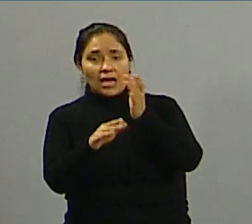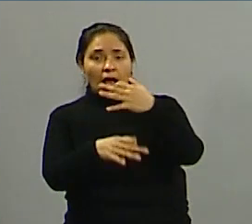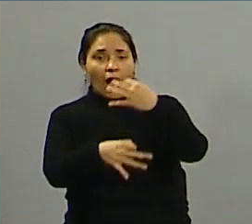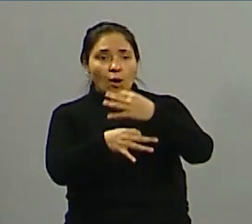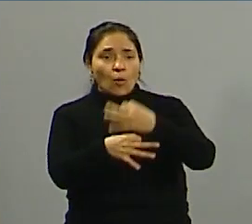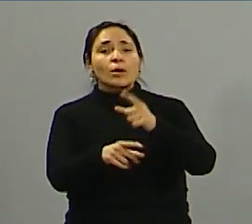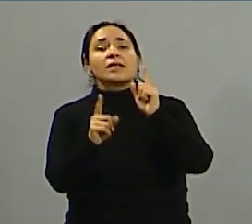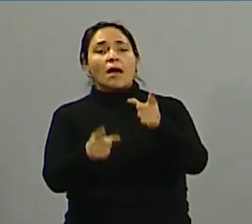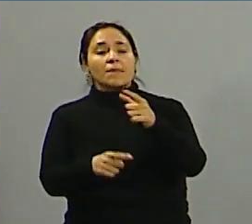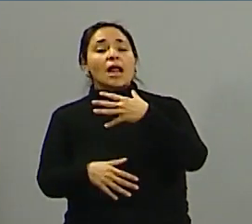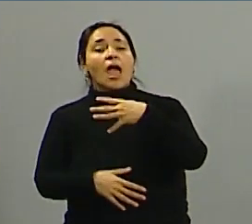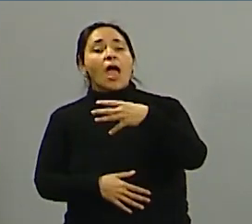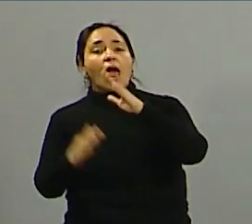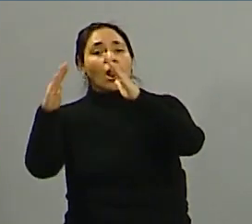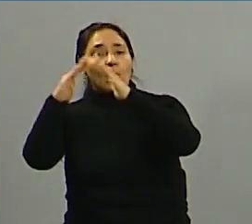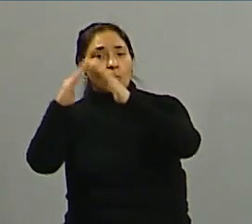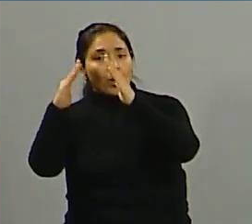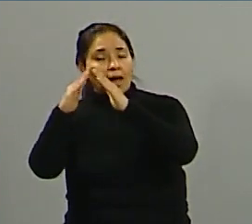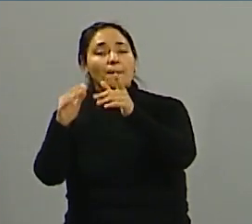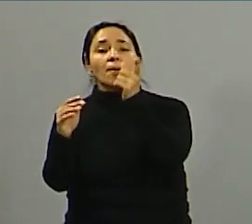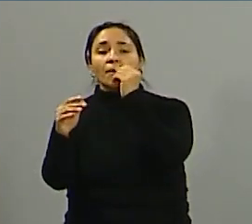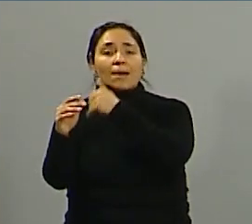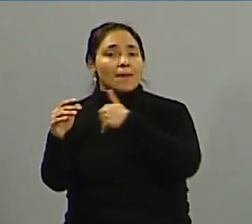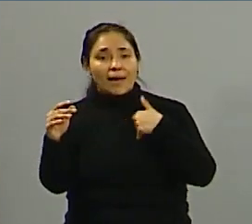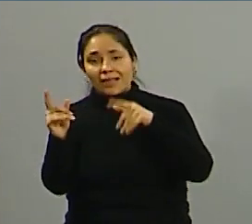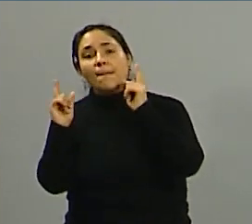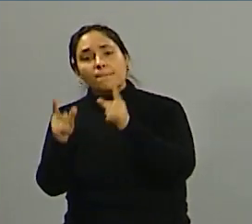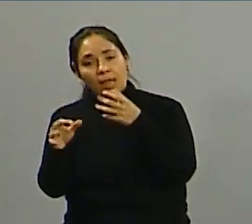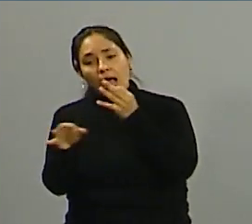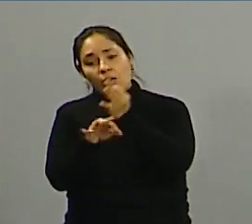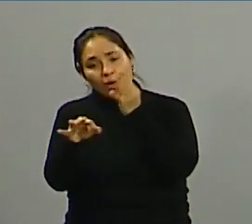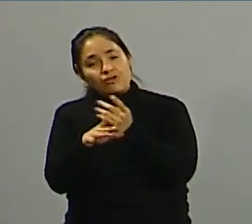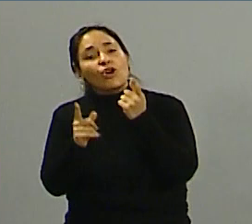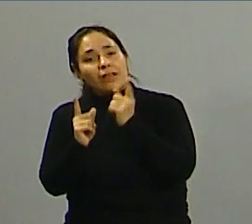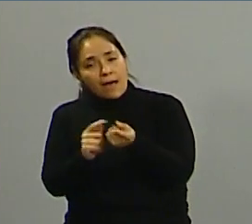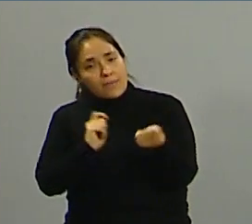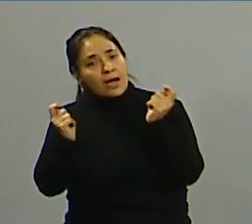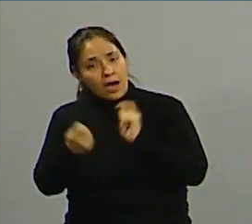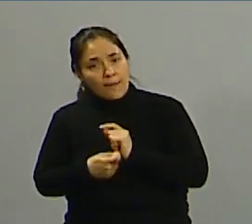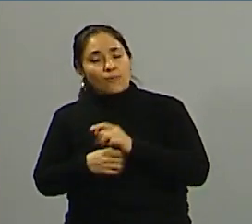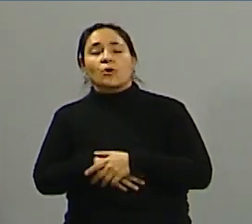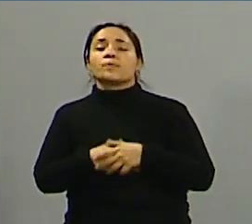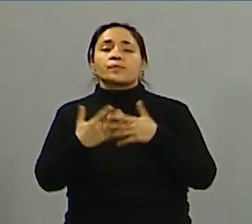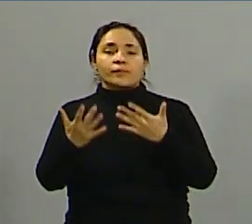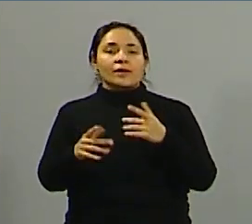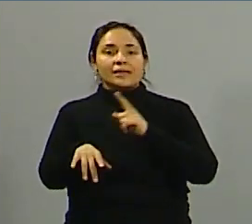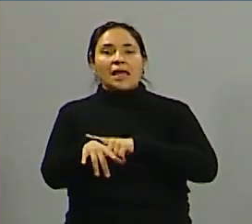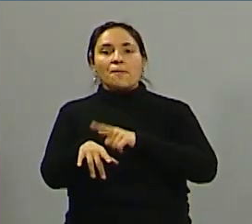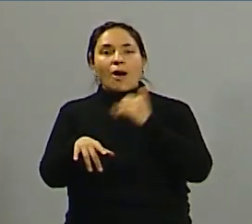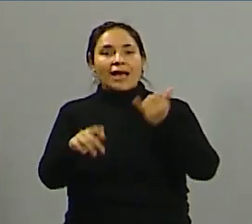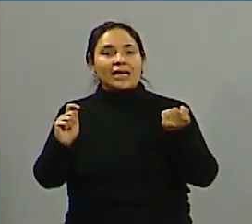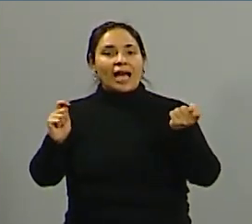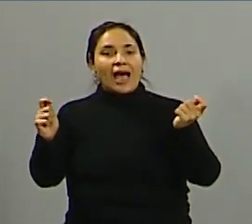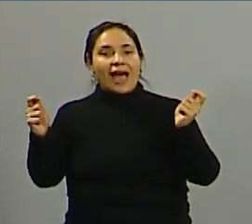hogares también está cambiando la educación de los papás con nuevas herramientas. Sí. Entonces, pero también estamos en una etapa como de transición, ¿no?